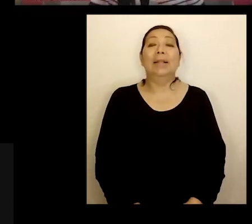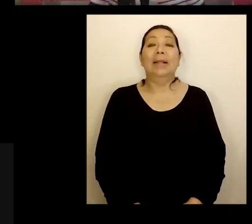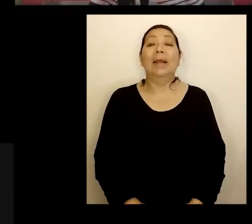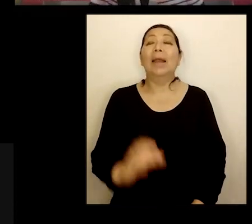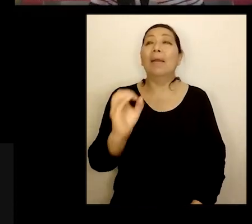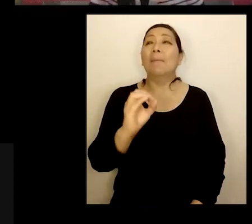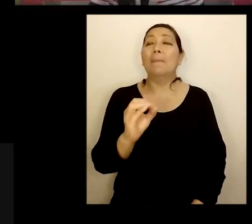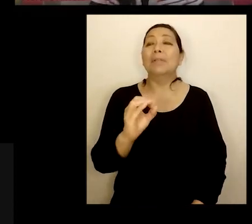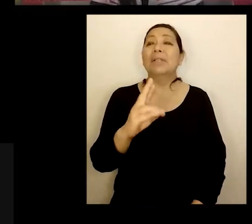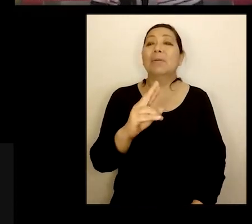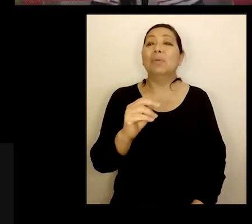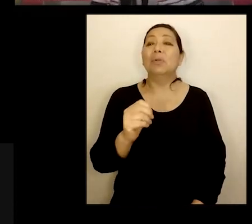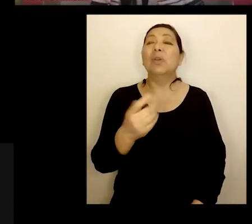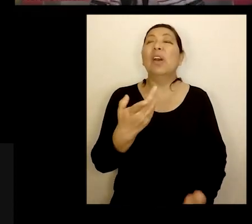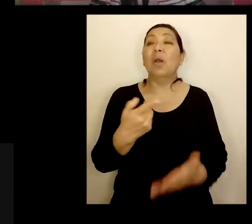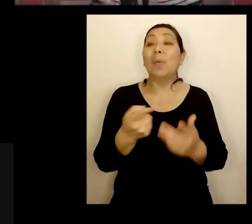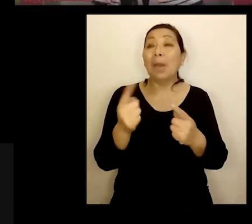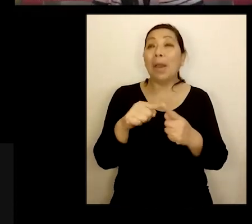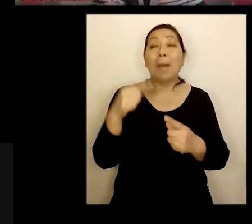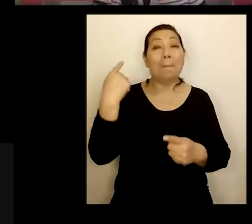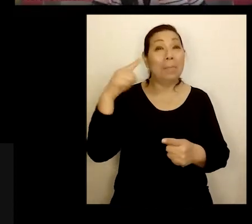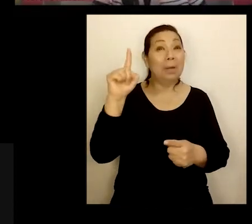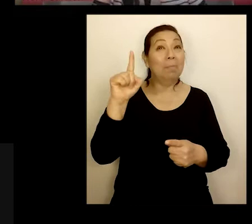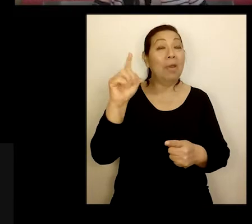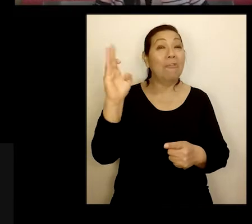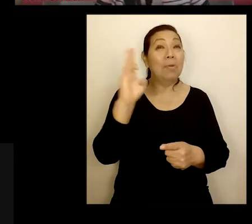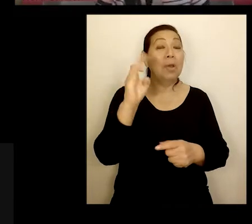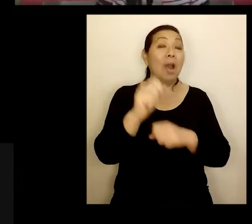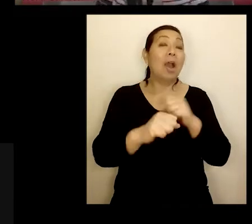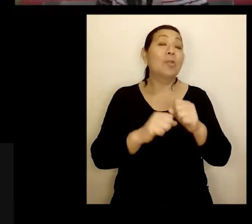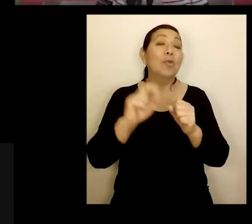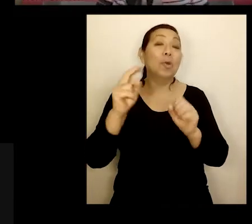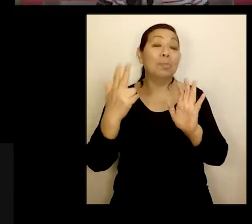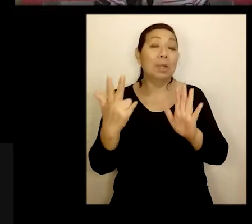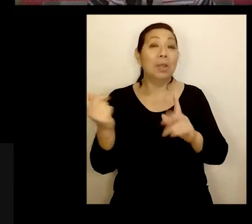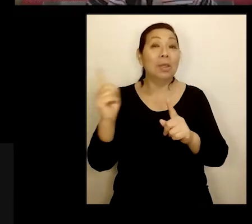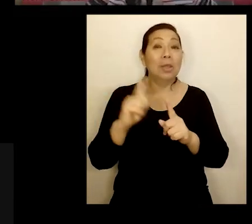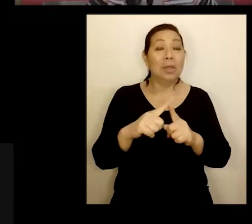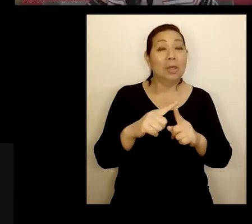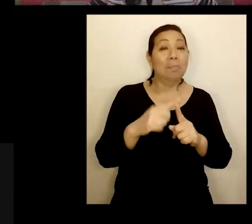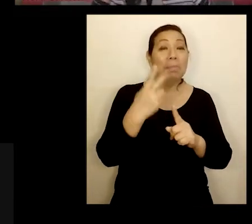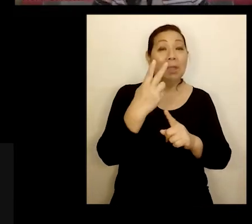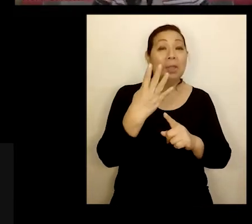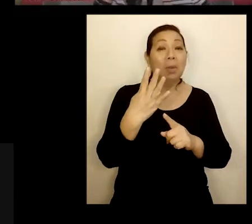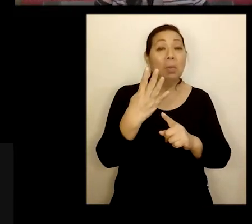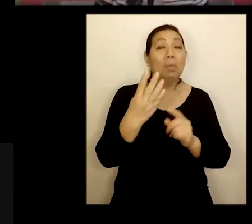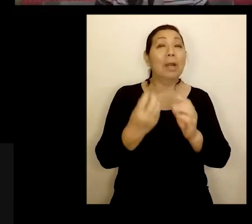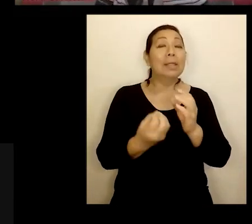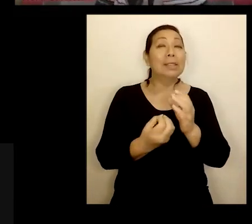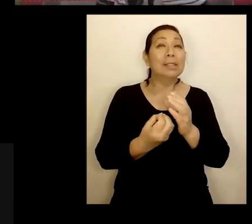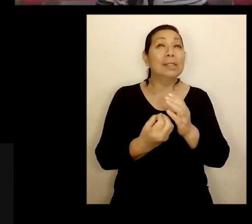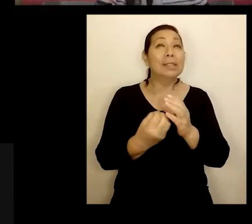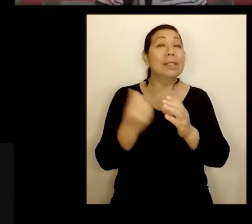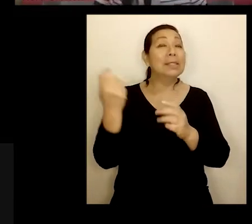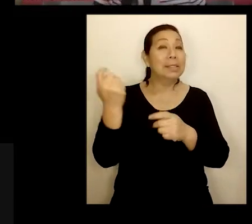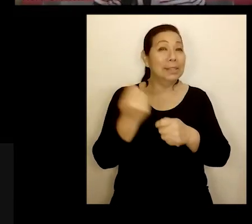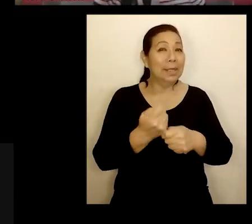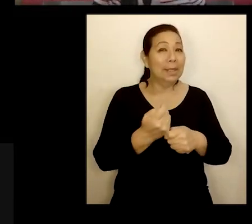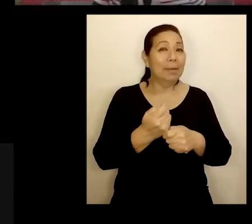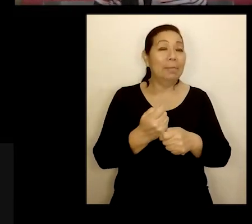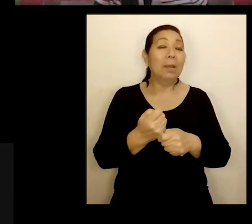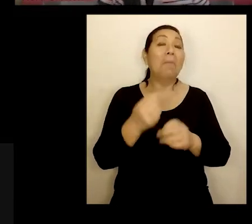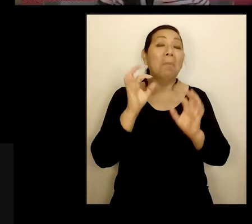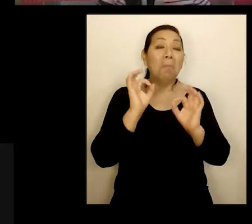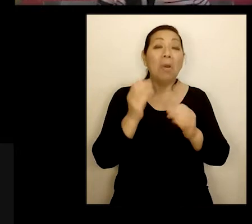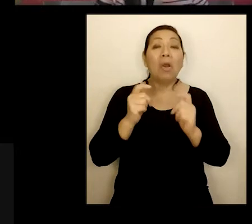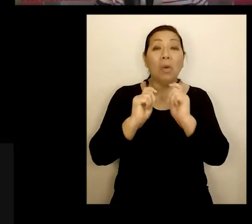Cervosa Cargo SA. Y desde el 1 de febrero del 2008 hasta el 24 de septiembre del 2009 que fue despedido,